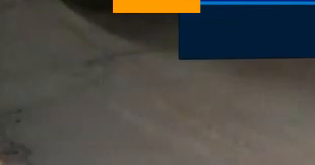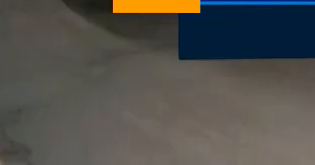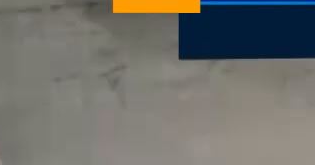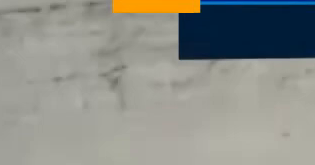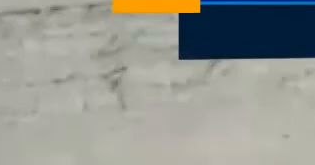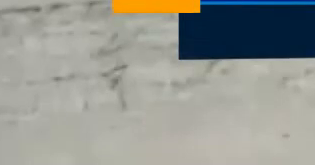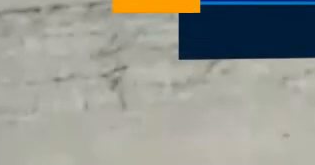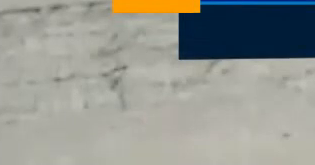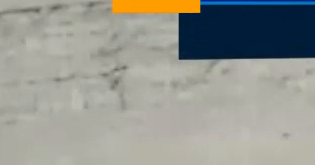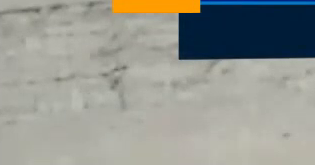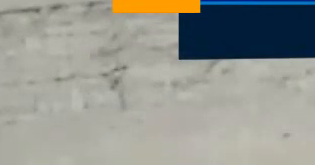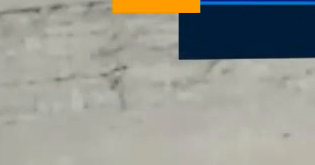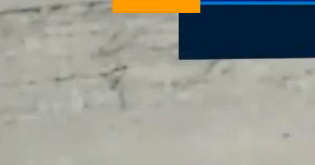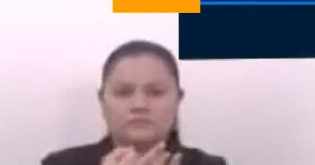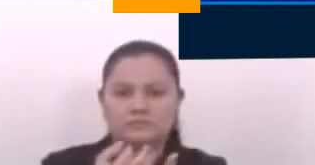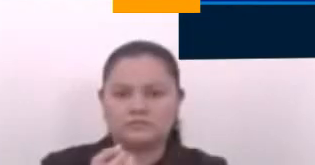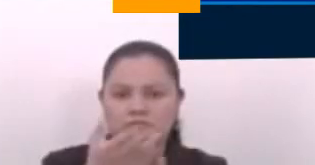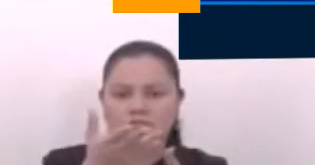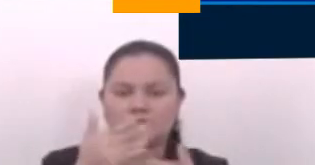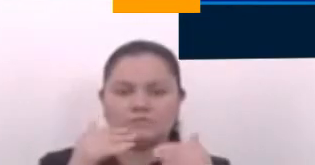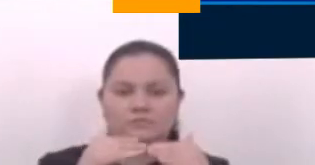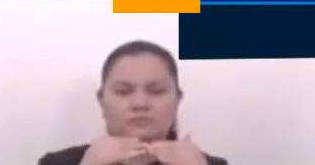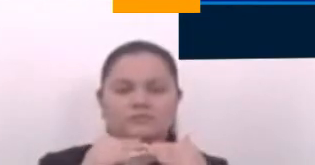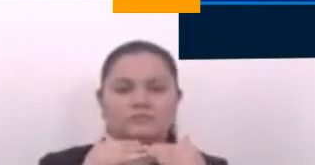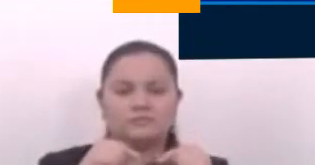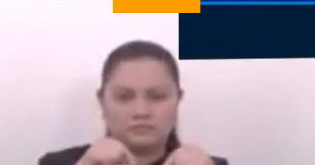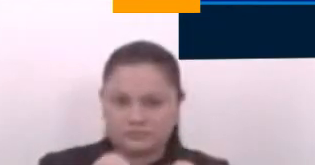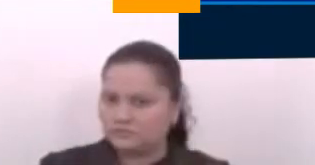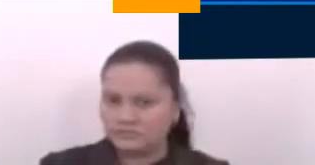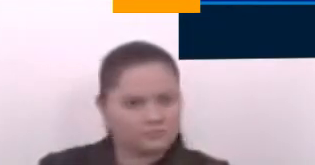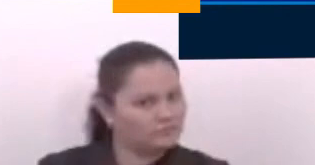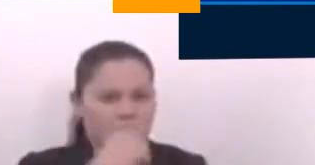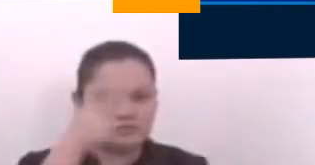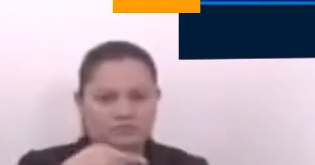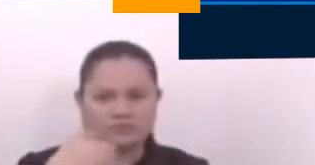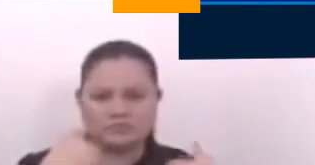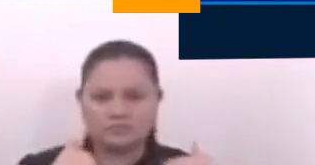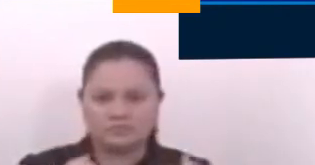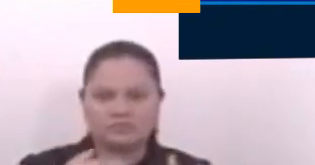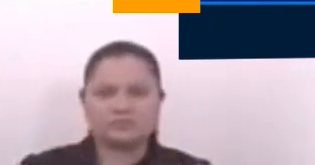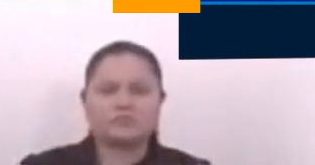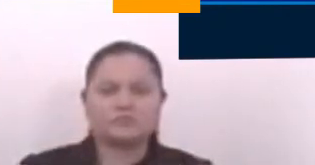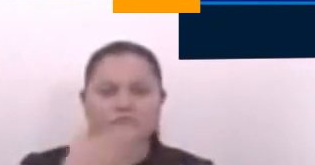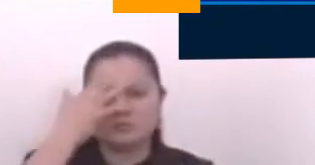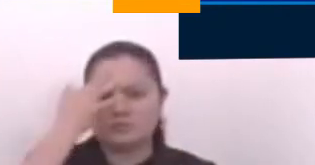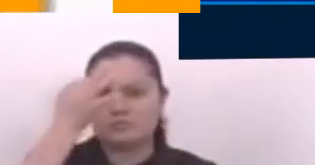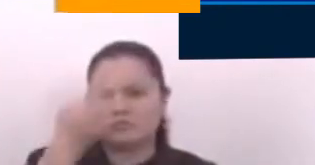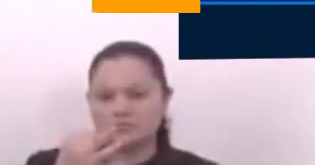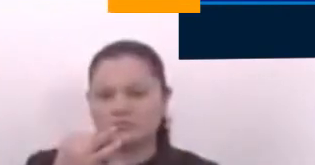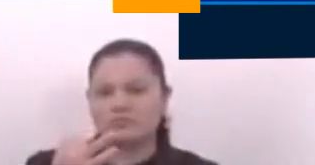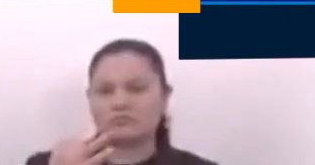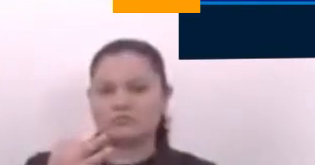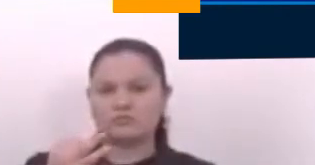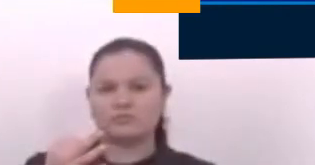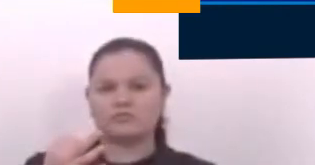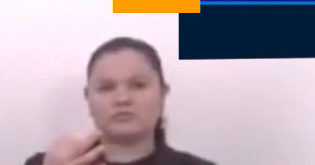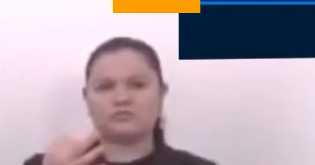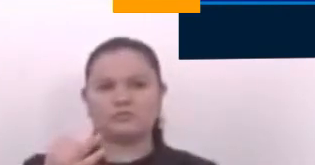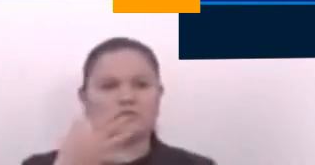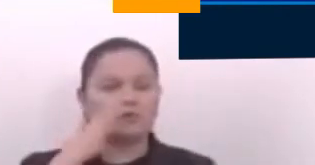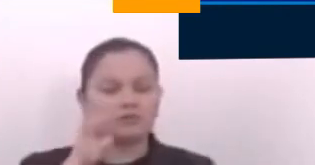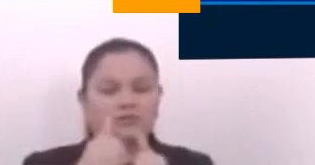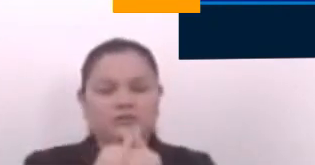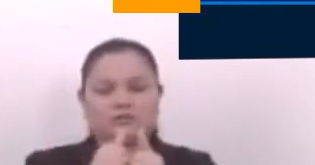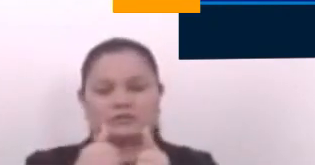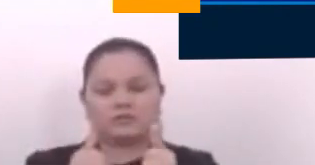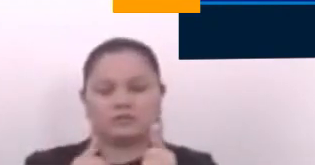estacionamientos contempladas inicialmente en la propuesta presentada por el ejecutivo sí creo que retroceder en